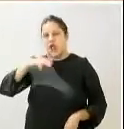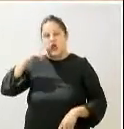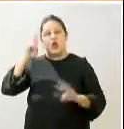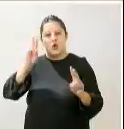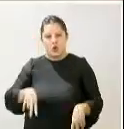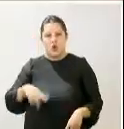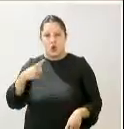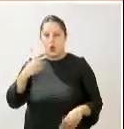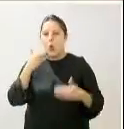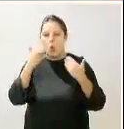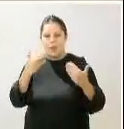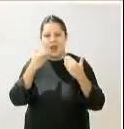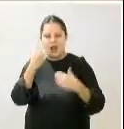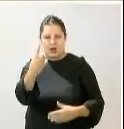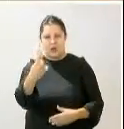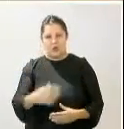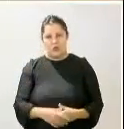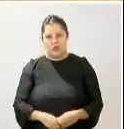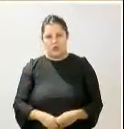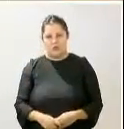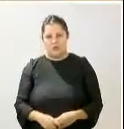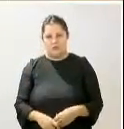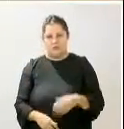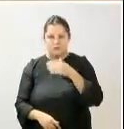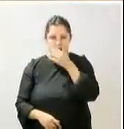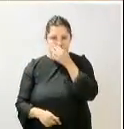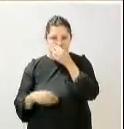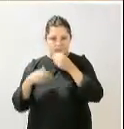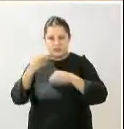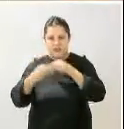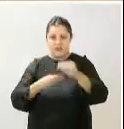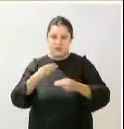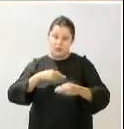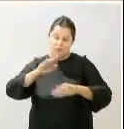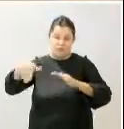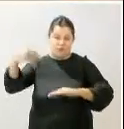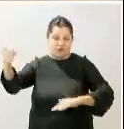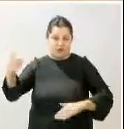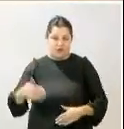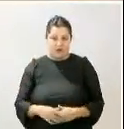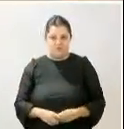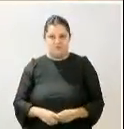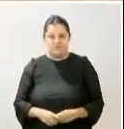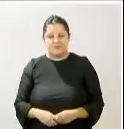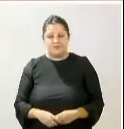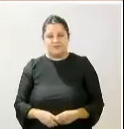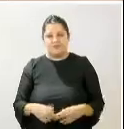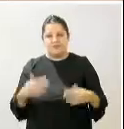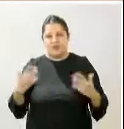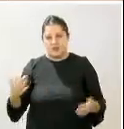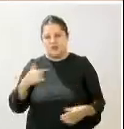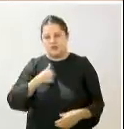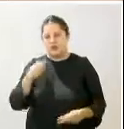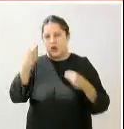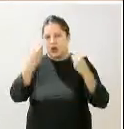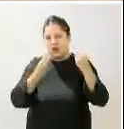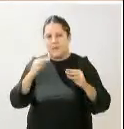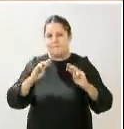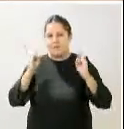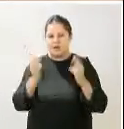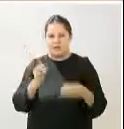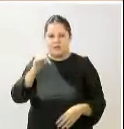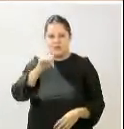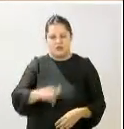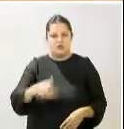de un homenaje que se produjo fuera de nuestras fronteras. Y en este sentido creo que este Parlamento, como ya hizo